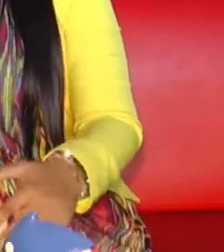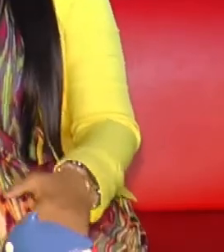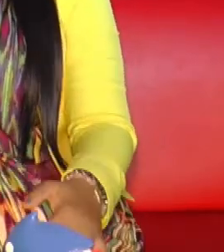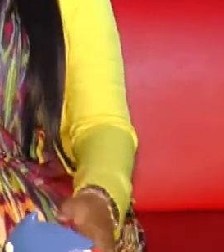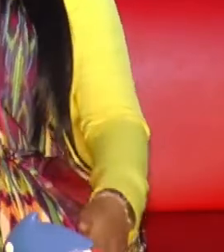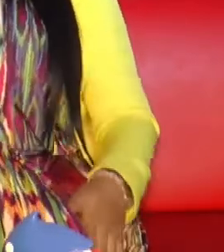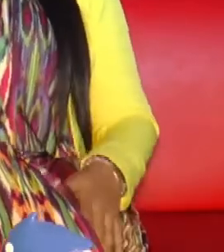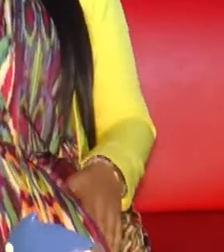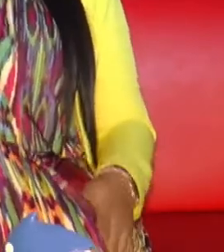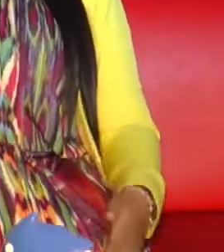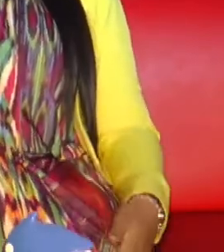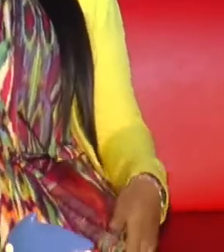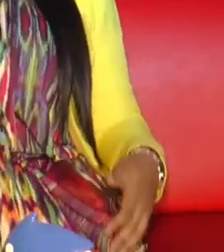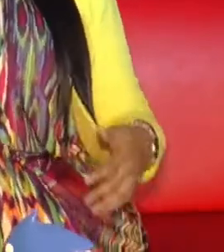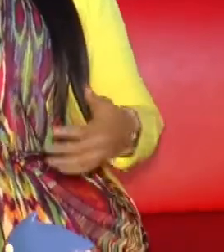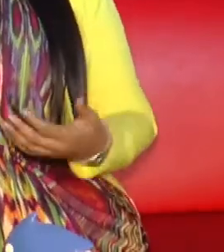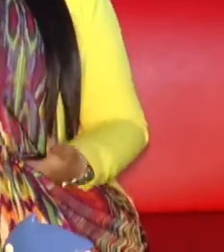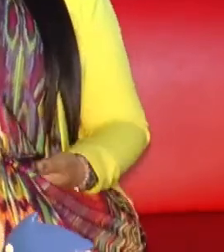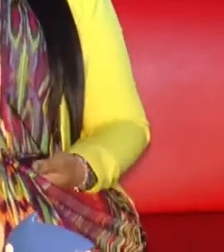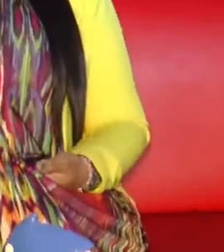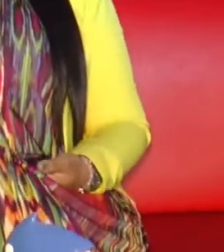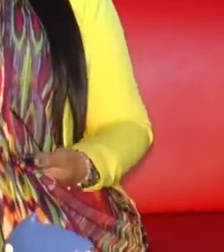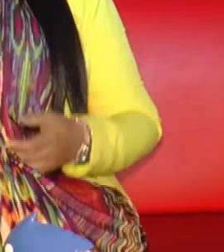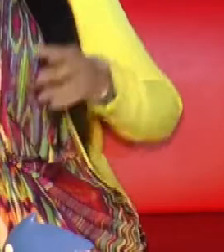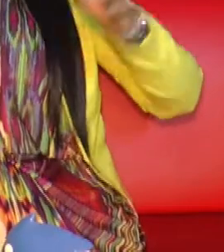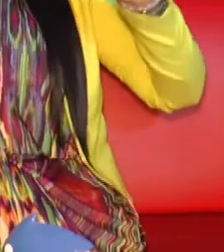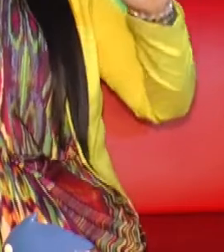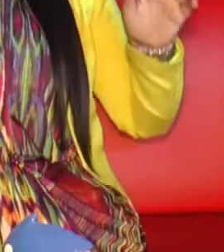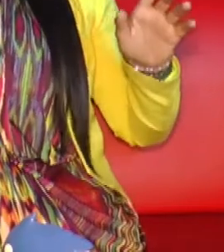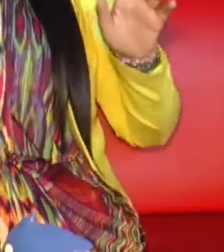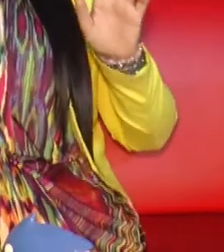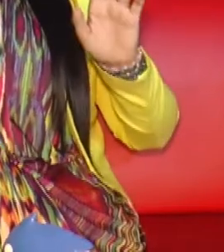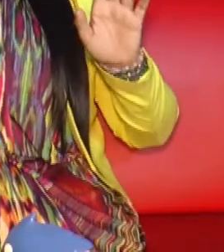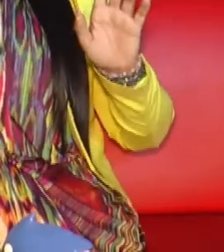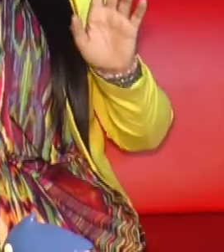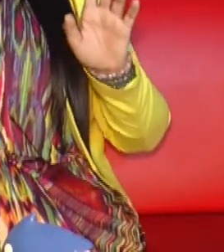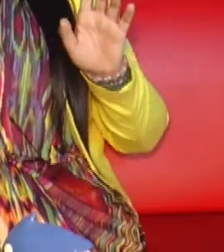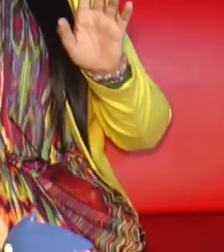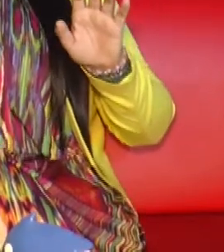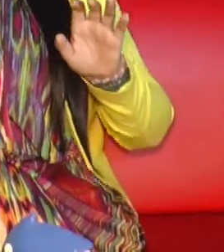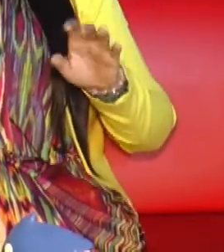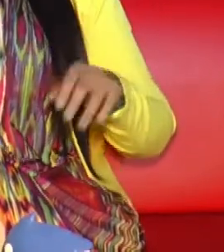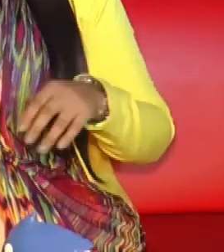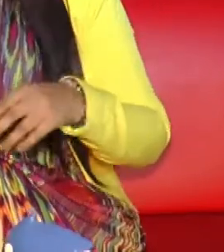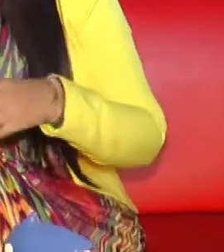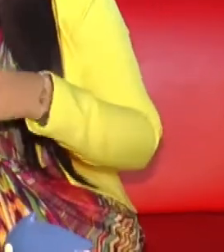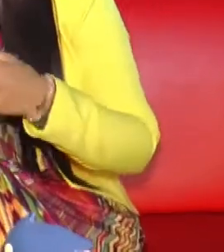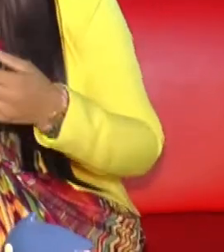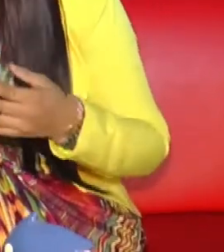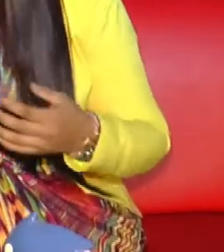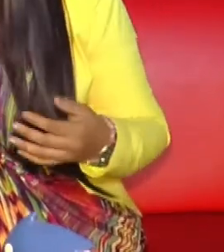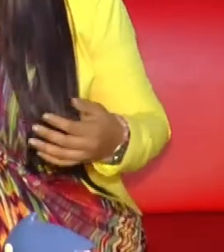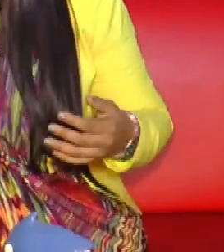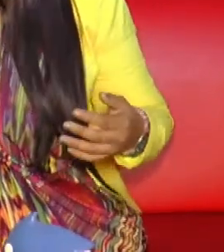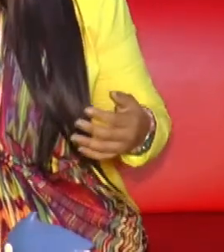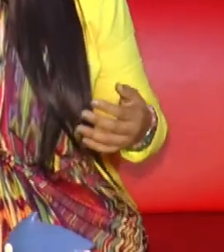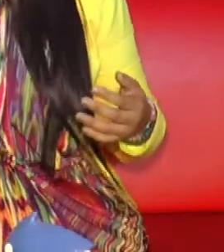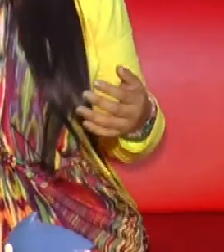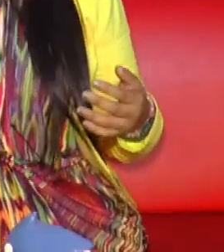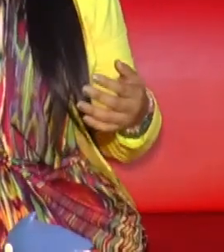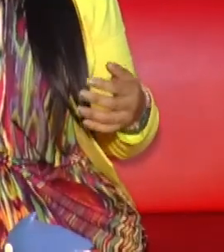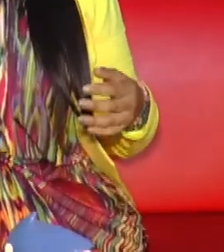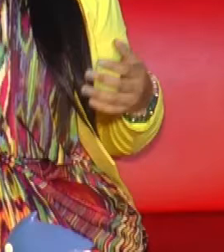Bueno, háblenos un poco acerca de ese trabajo que usted viene realizando. Estamos viendo en estos momentos que las empresas están optando